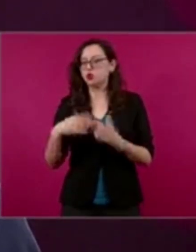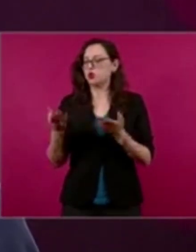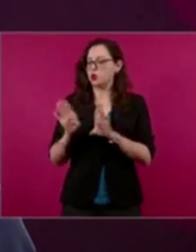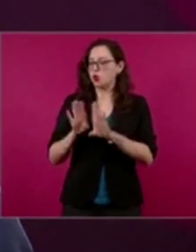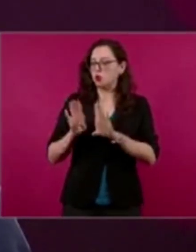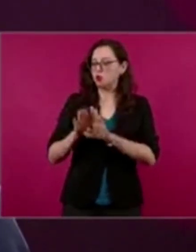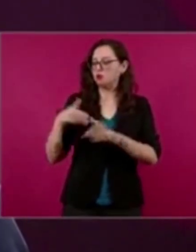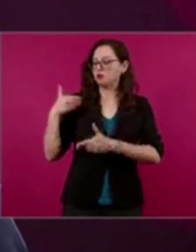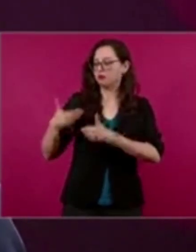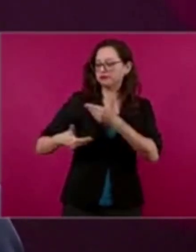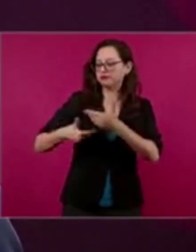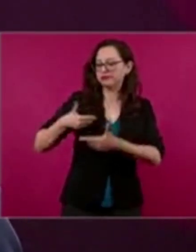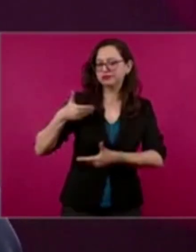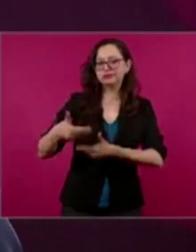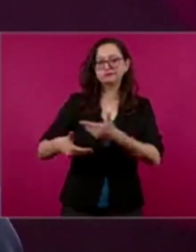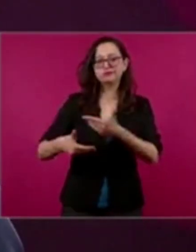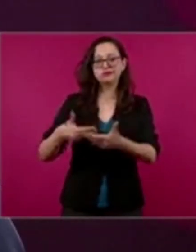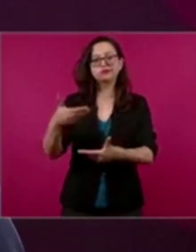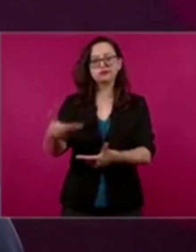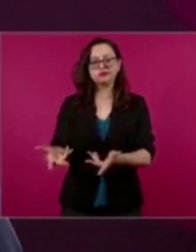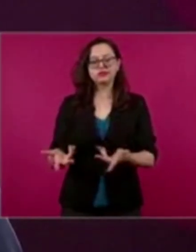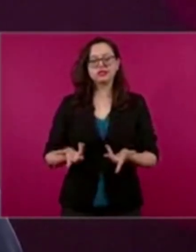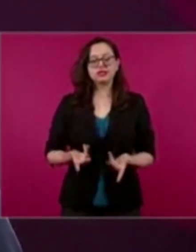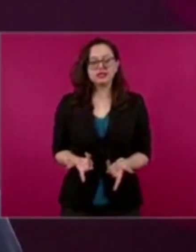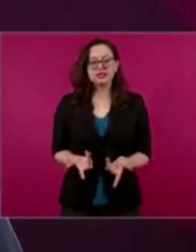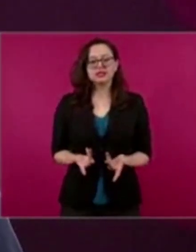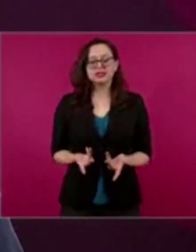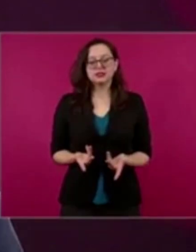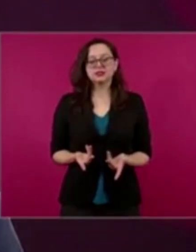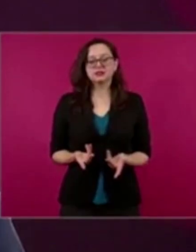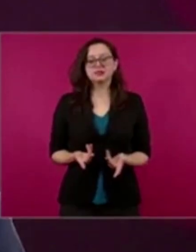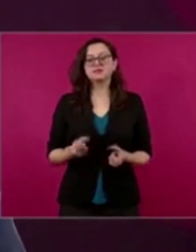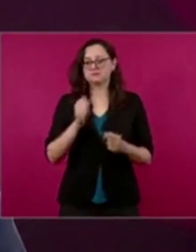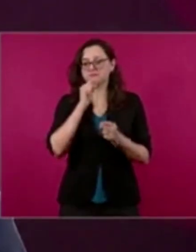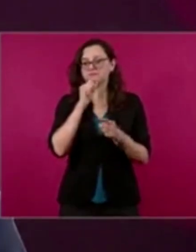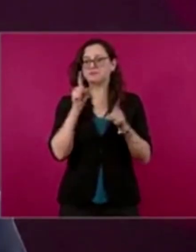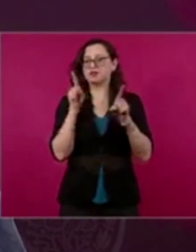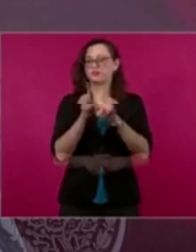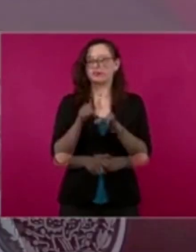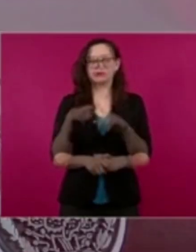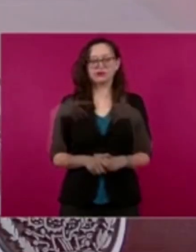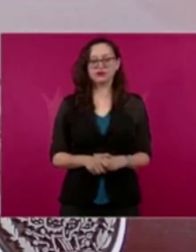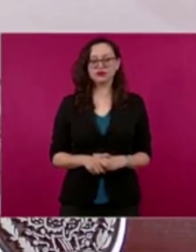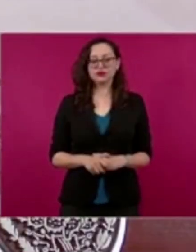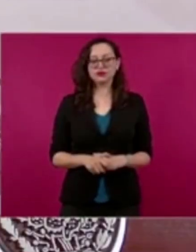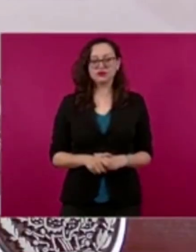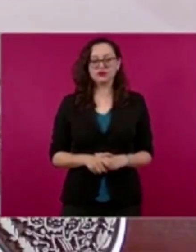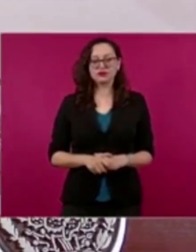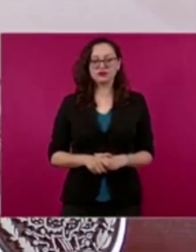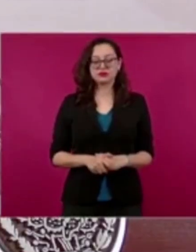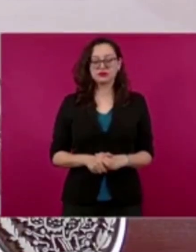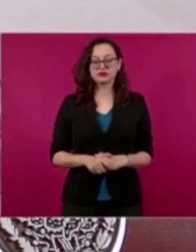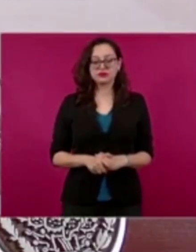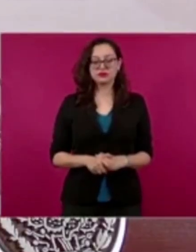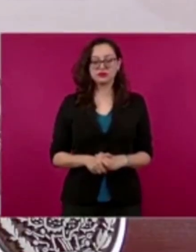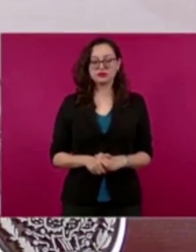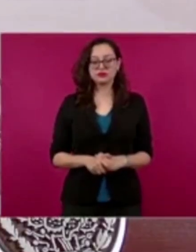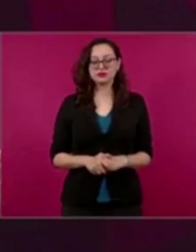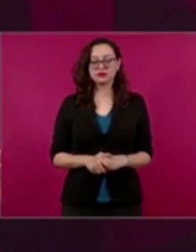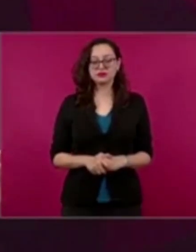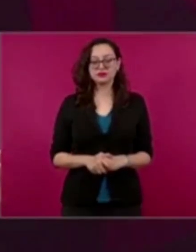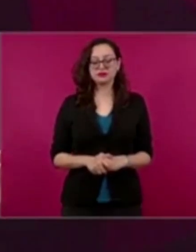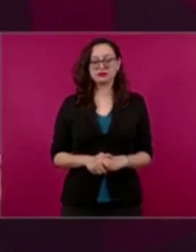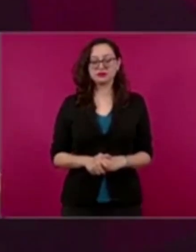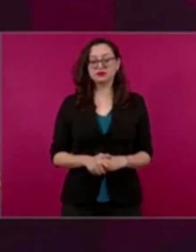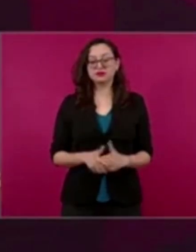acerca de lo discutido enfatizando en primer lugar la importancia de este resultado histórico en la elecciones además